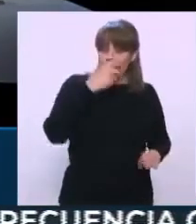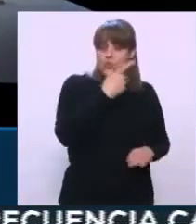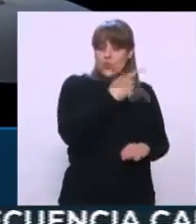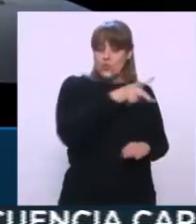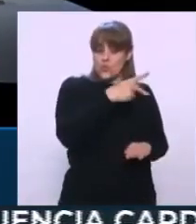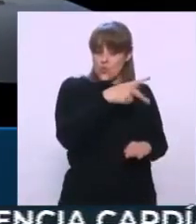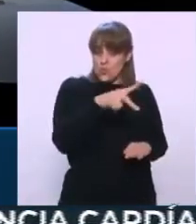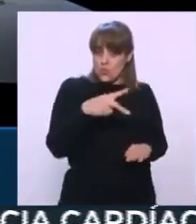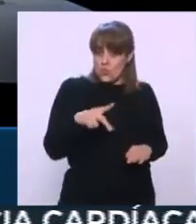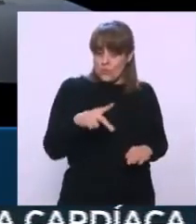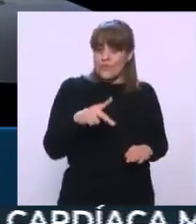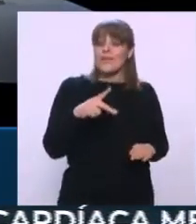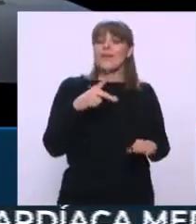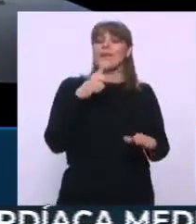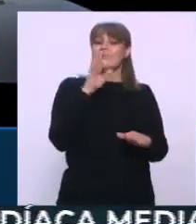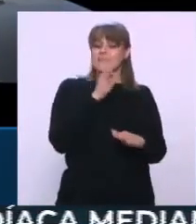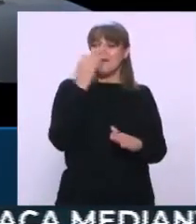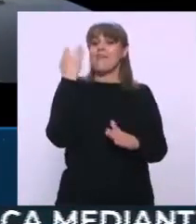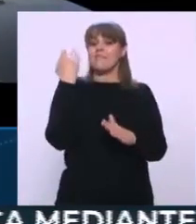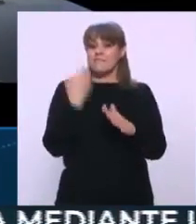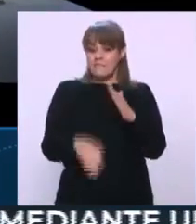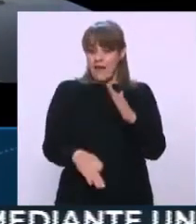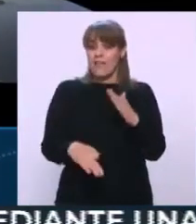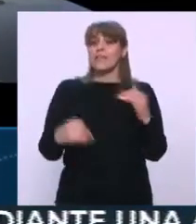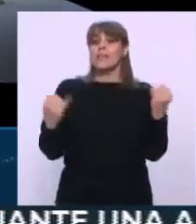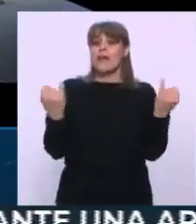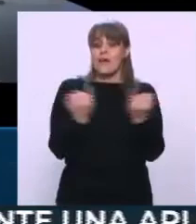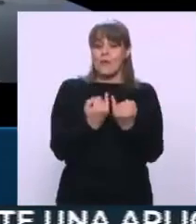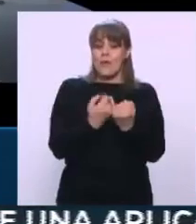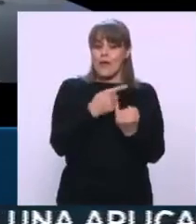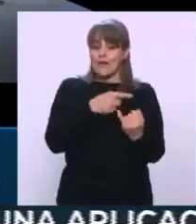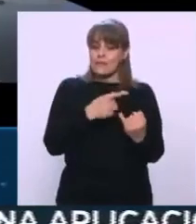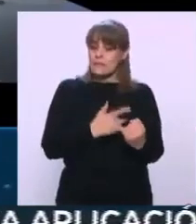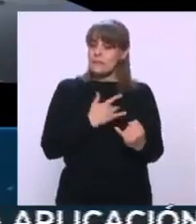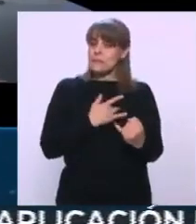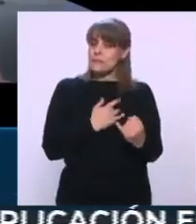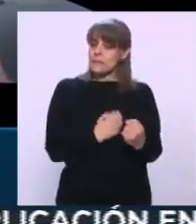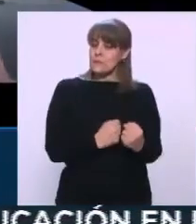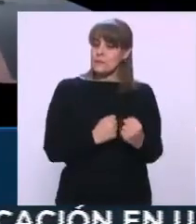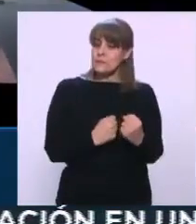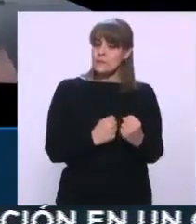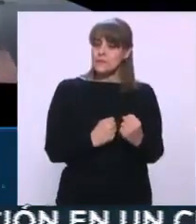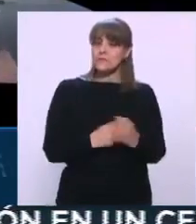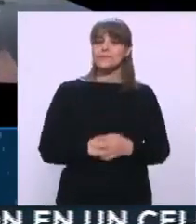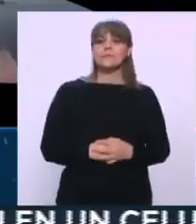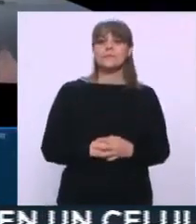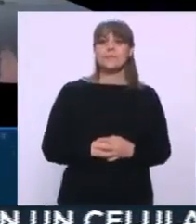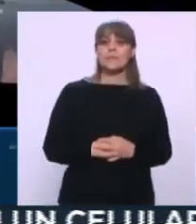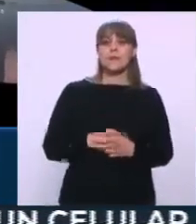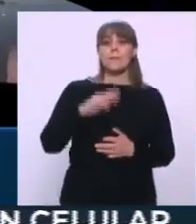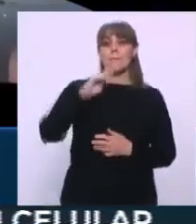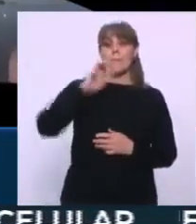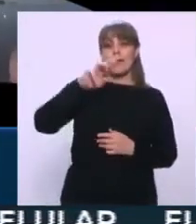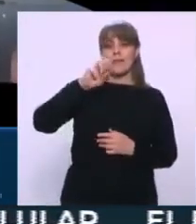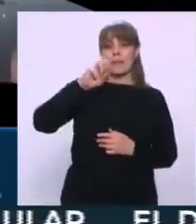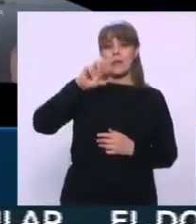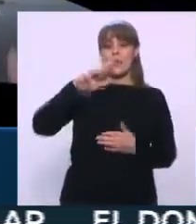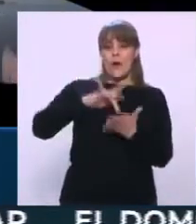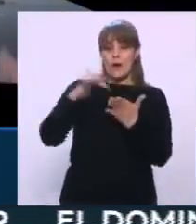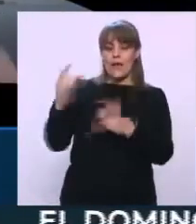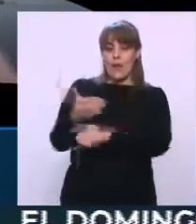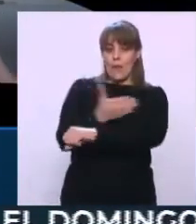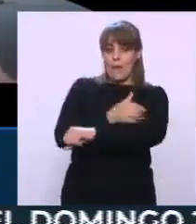que creo que les falta también ser sacudidos. Pues Bernardo Barranco, no sabes cómo te agradecemos que